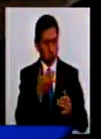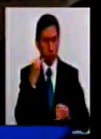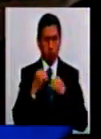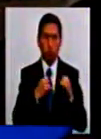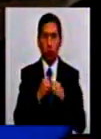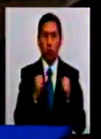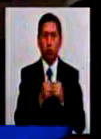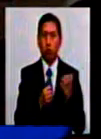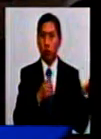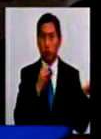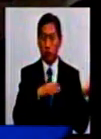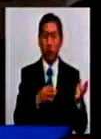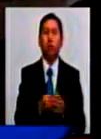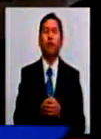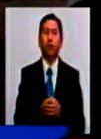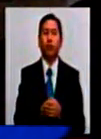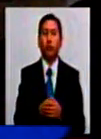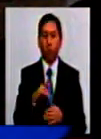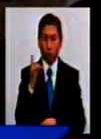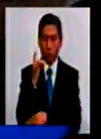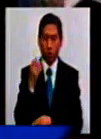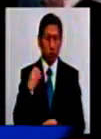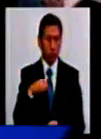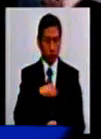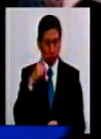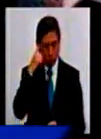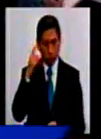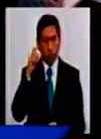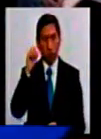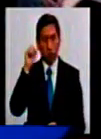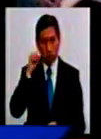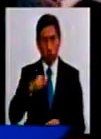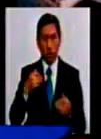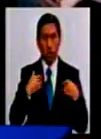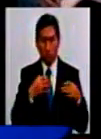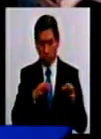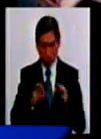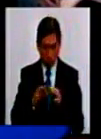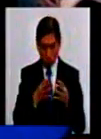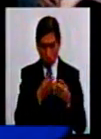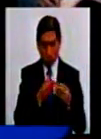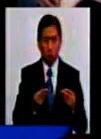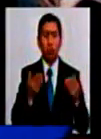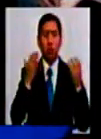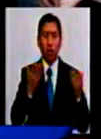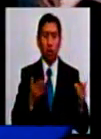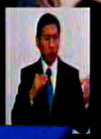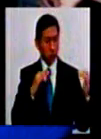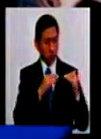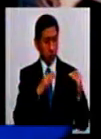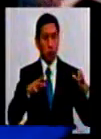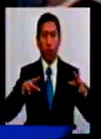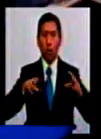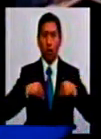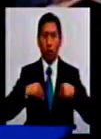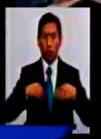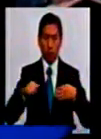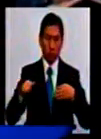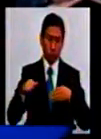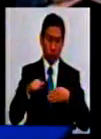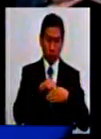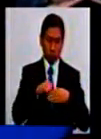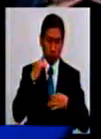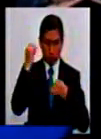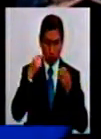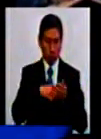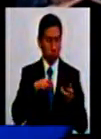diplomáticas con Chile. Bolivia cree que existen soluciones que sean mutuamente aceptables y prácticas para